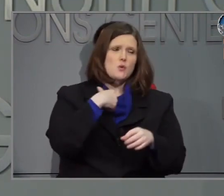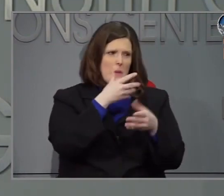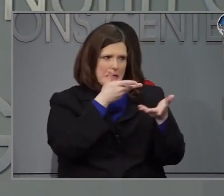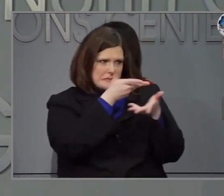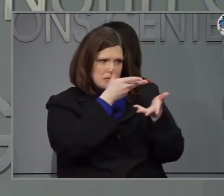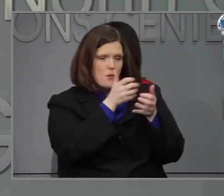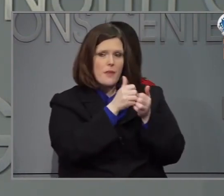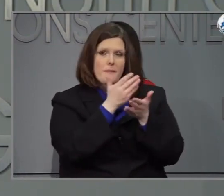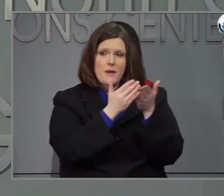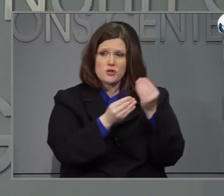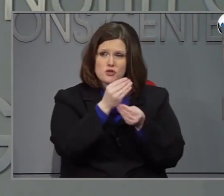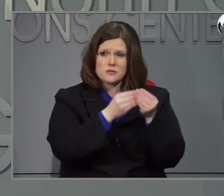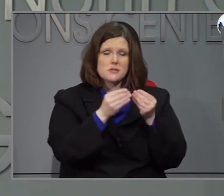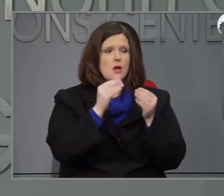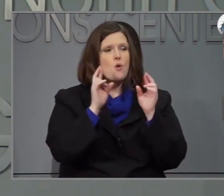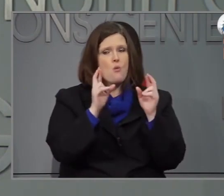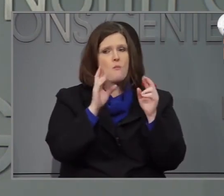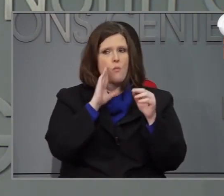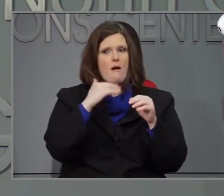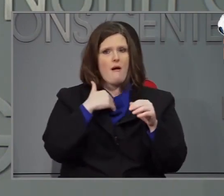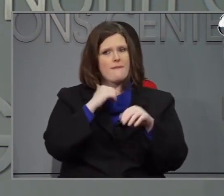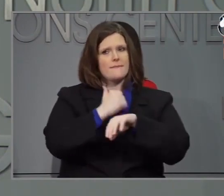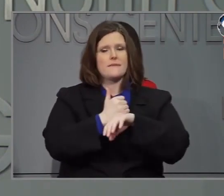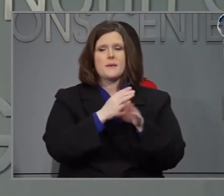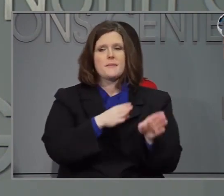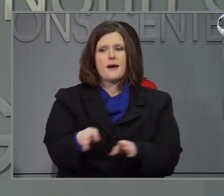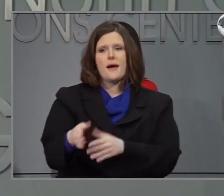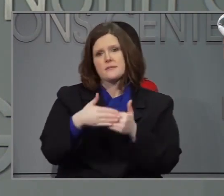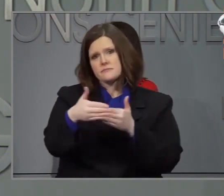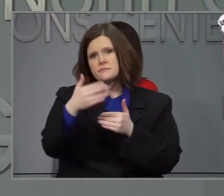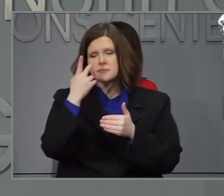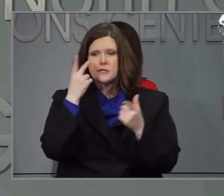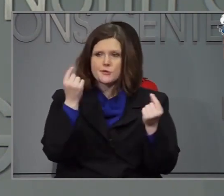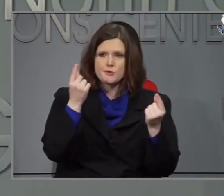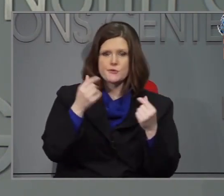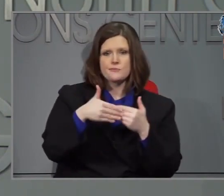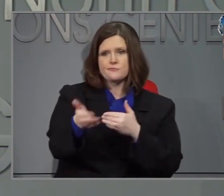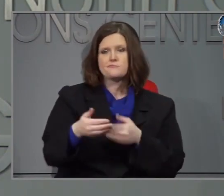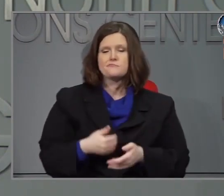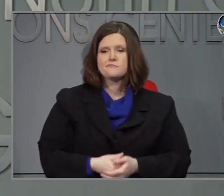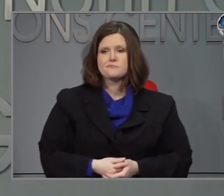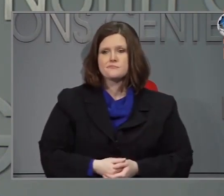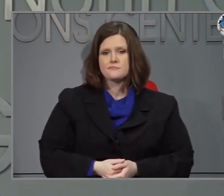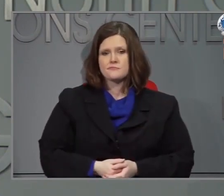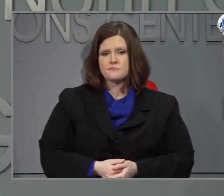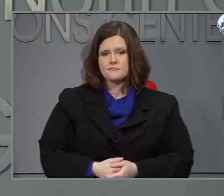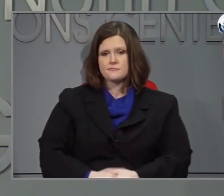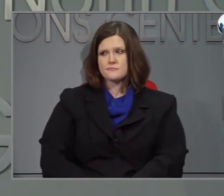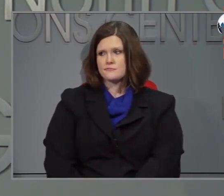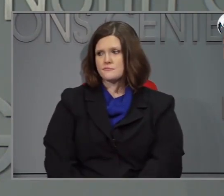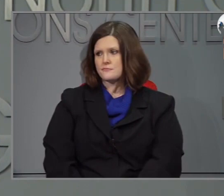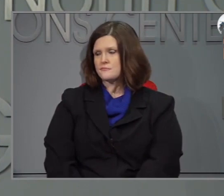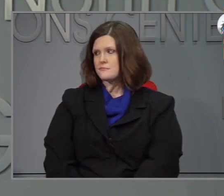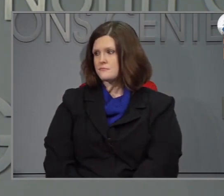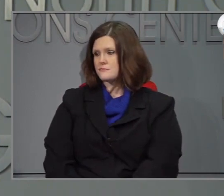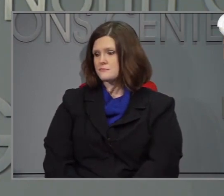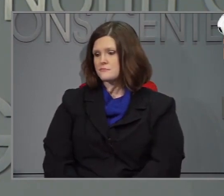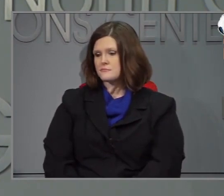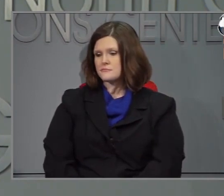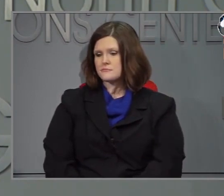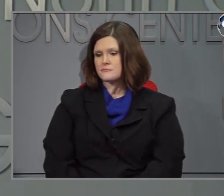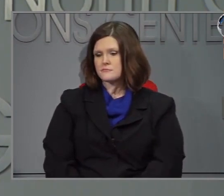colaborar con el departamento de presupuestos y vamos a crear un plan para ver cómo podemos solventar esto